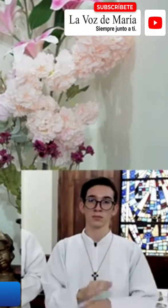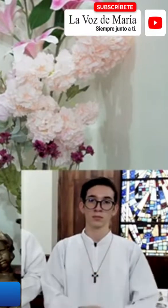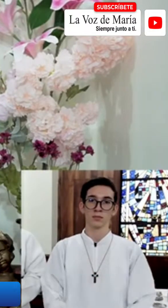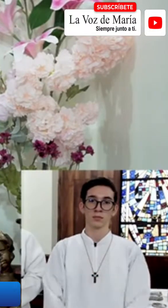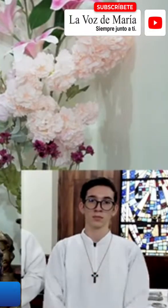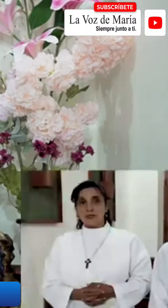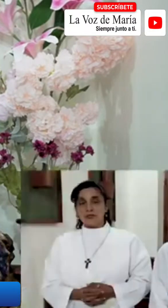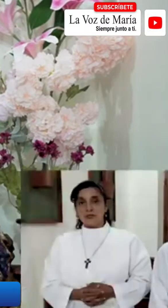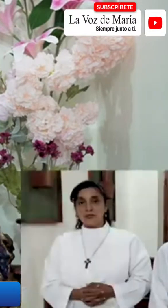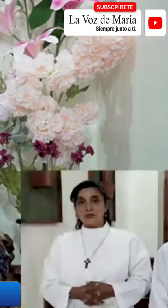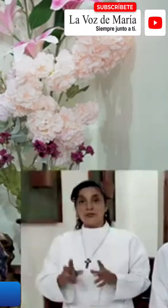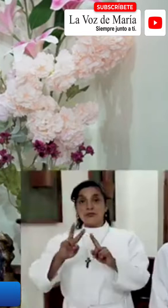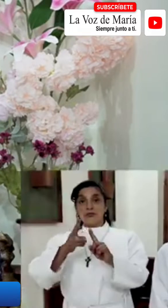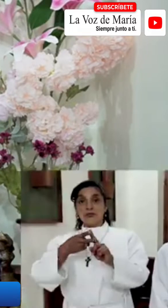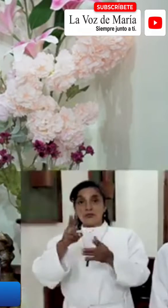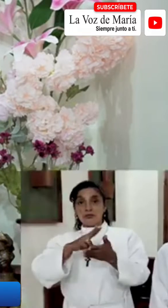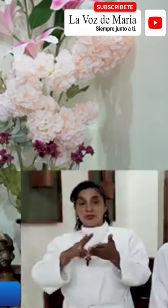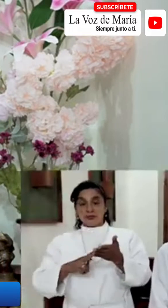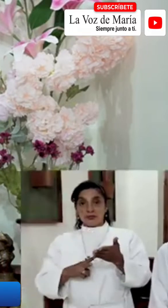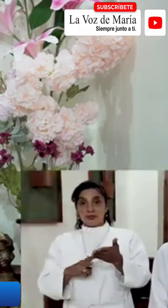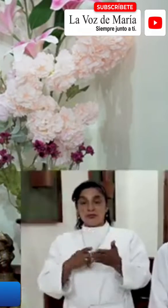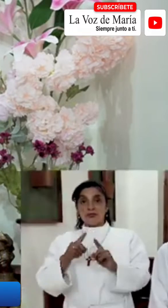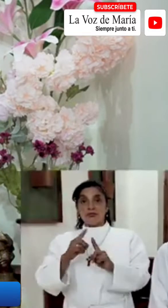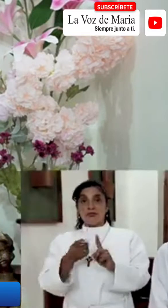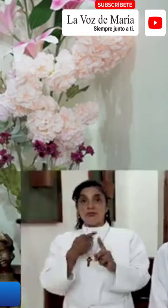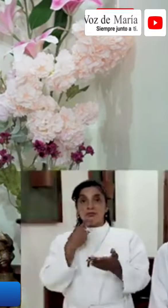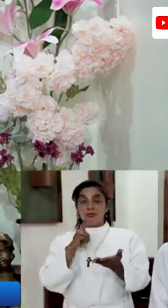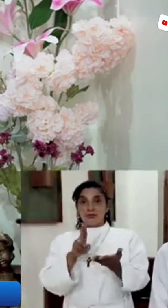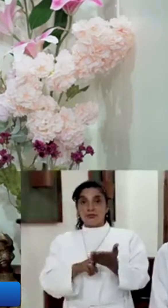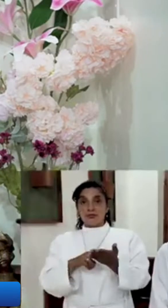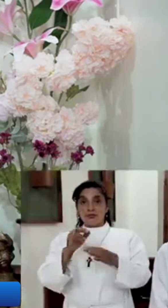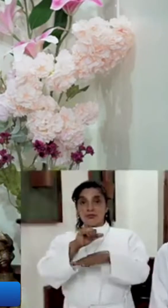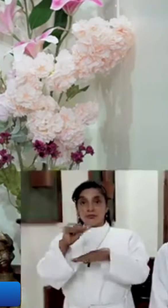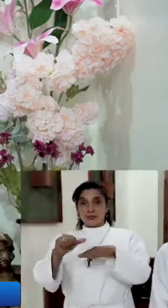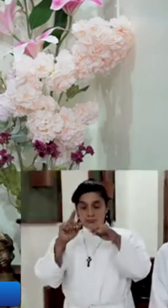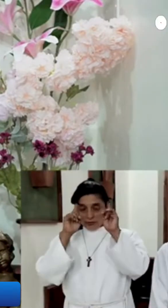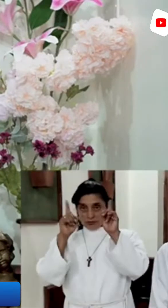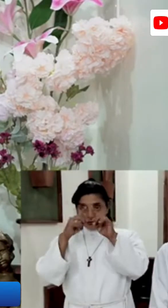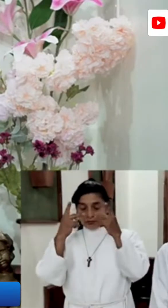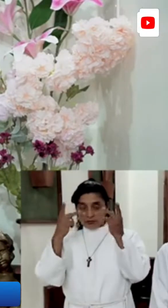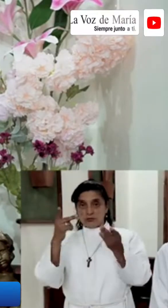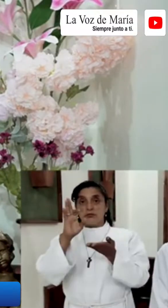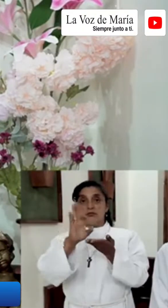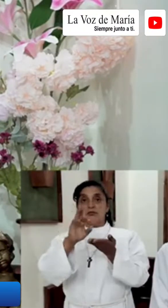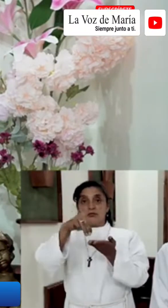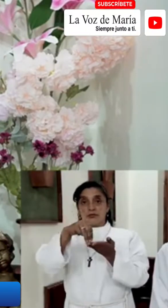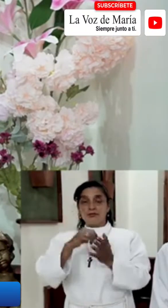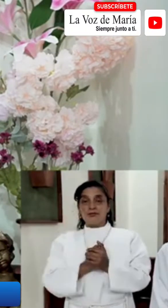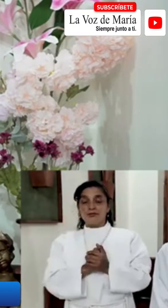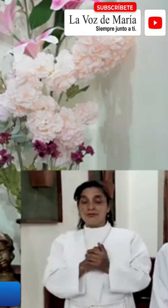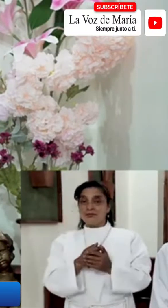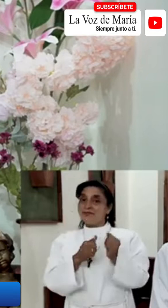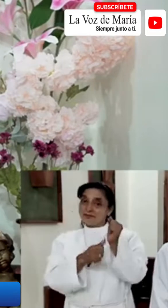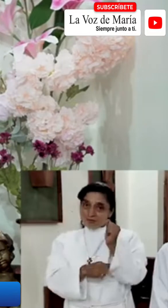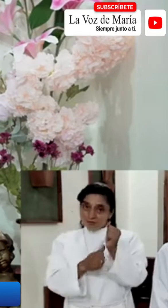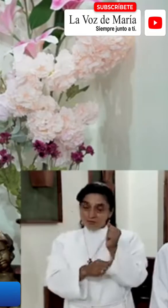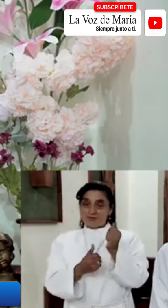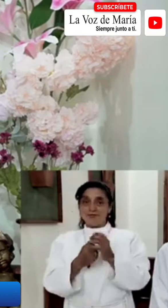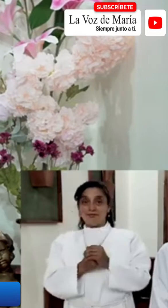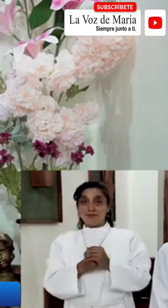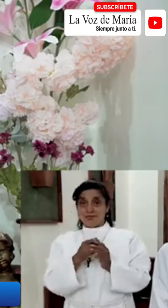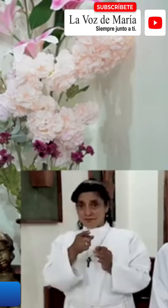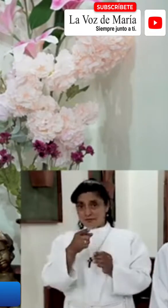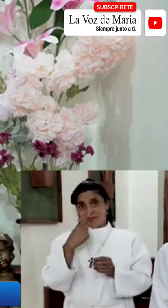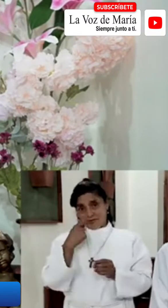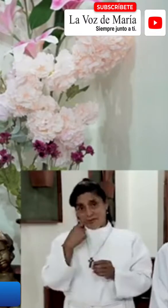salvarnos. Segunda lectura. Lectura de la primera carta del apóstol San Pablo a Timoteo. Hermano, tú